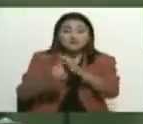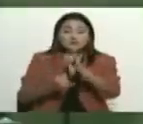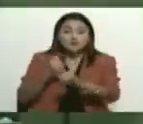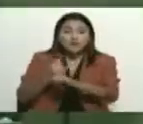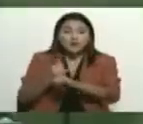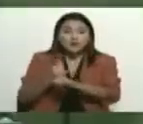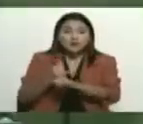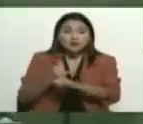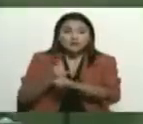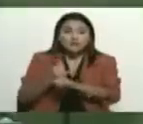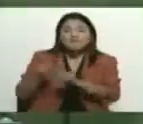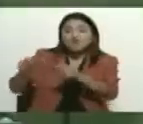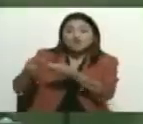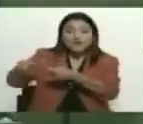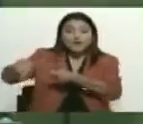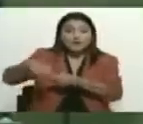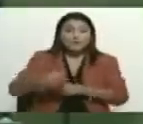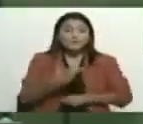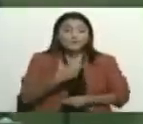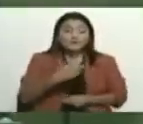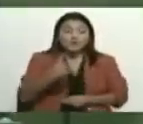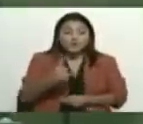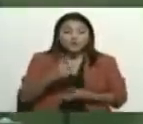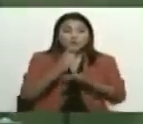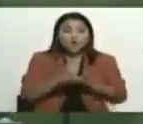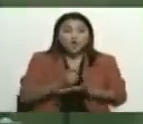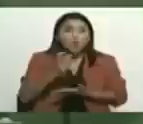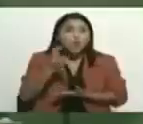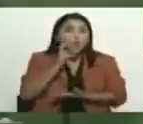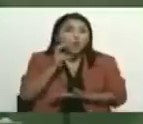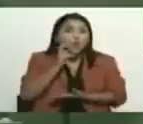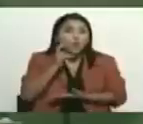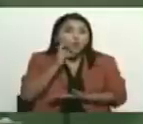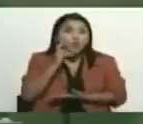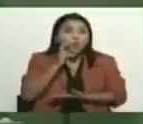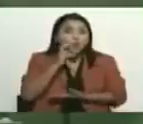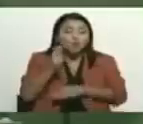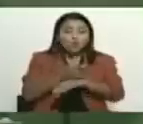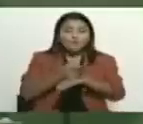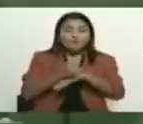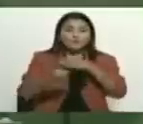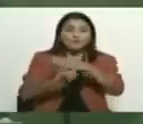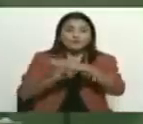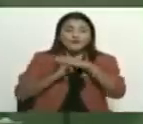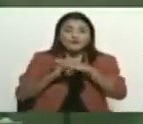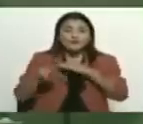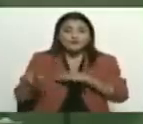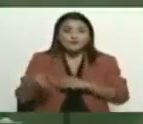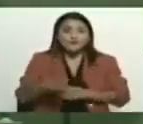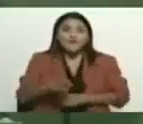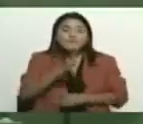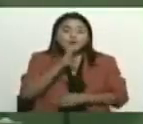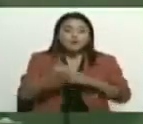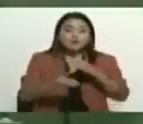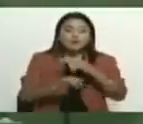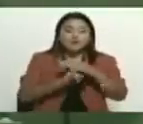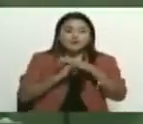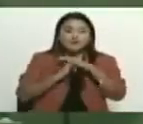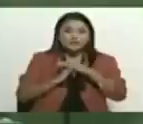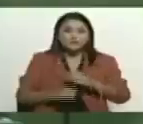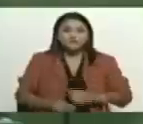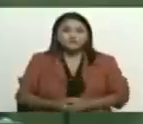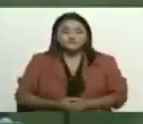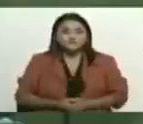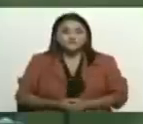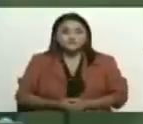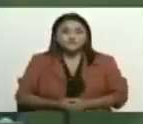internacional, incluyendo 31 toneladas de oro secuestradas por el gobierno británico en el Banco de Inglaterra.